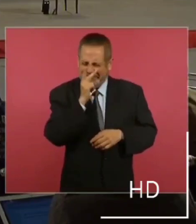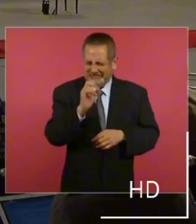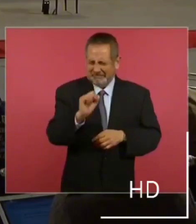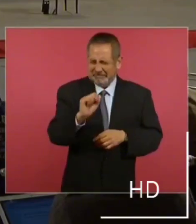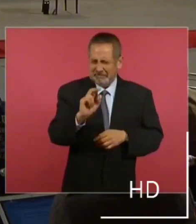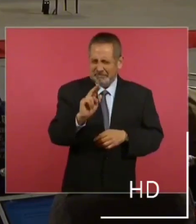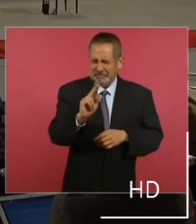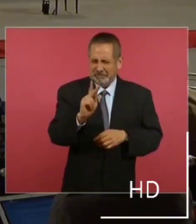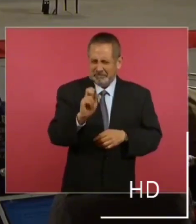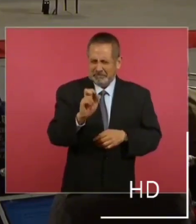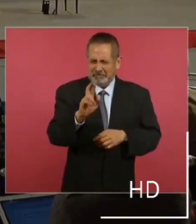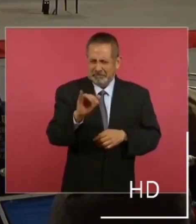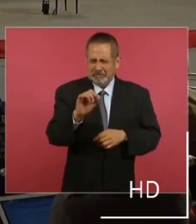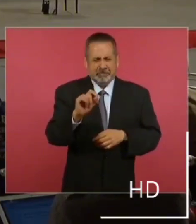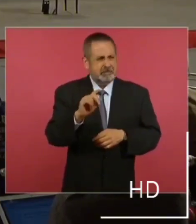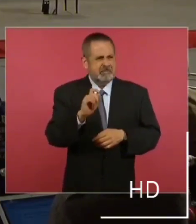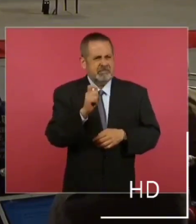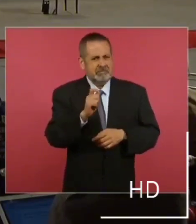la oficial mayor, son